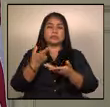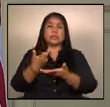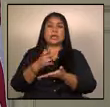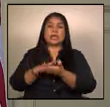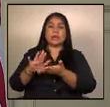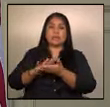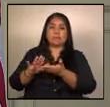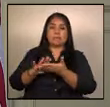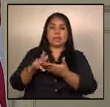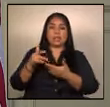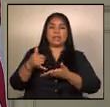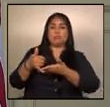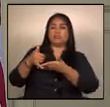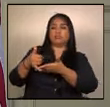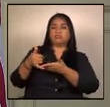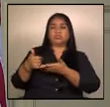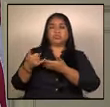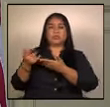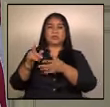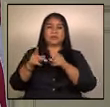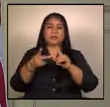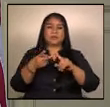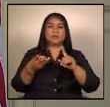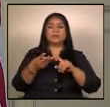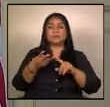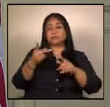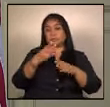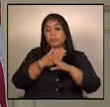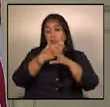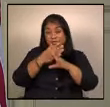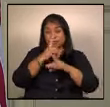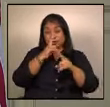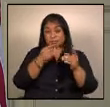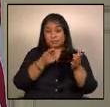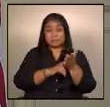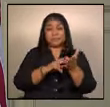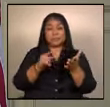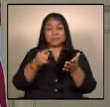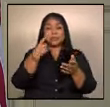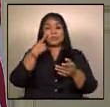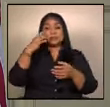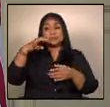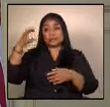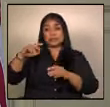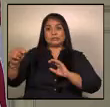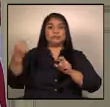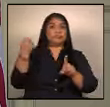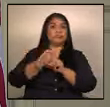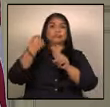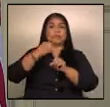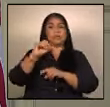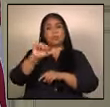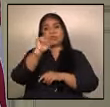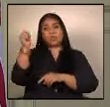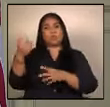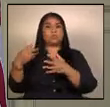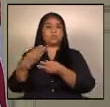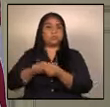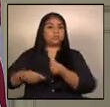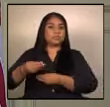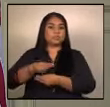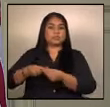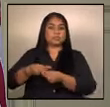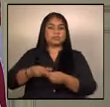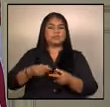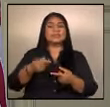privilegios, protección contra las externalidades imprevisibles causadas por otros negocios.